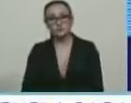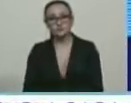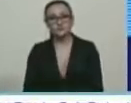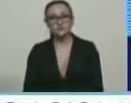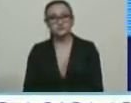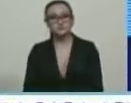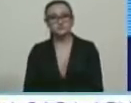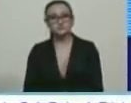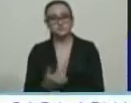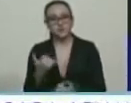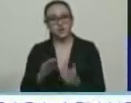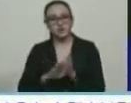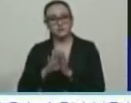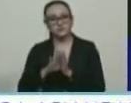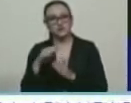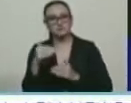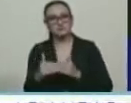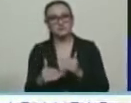donde hemos avanzado mucho,